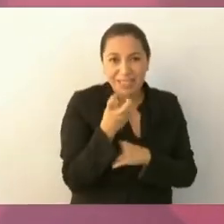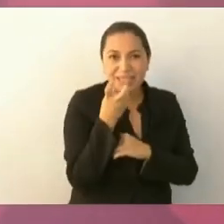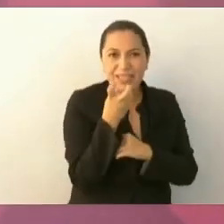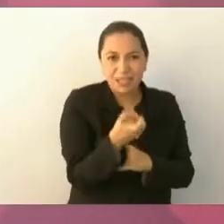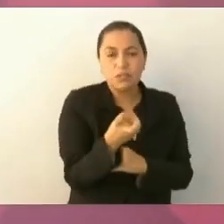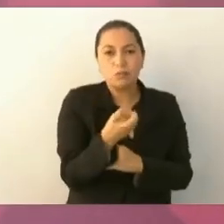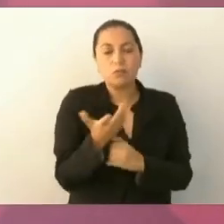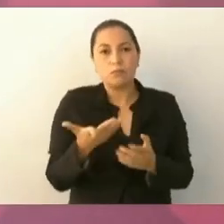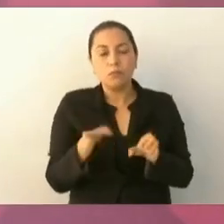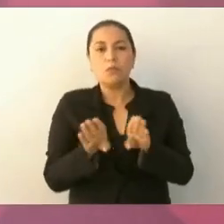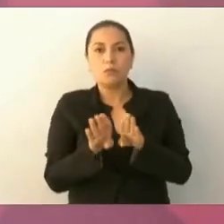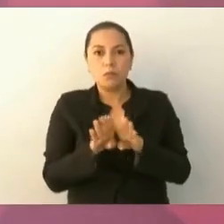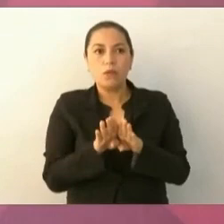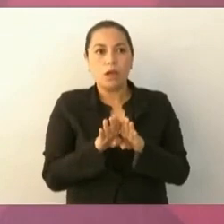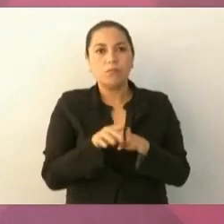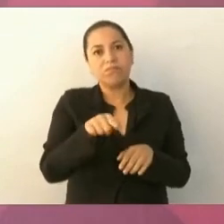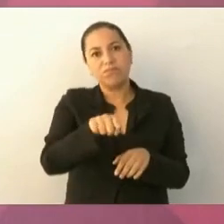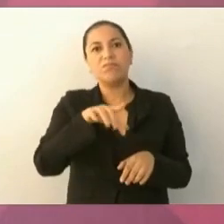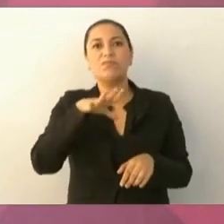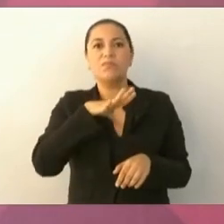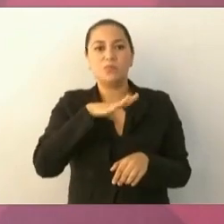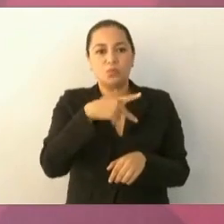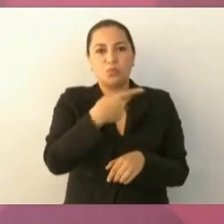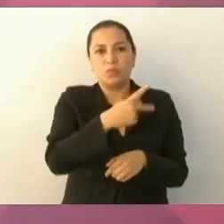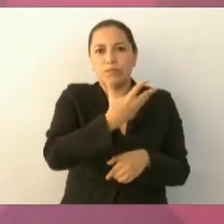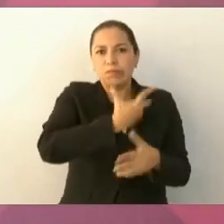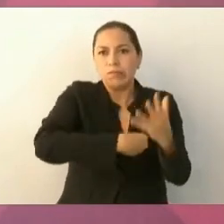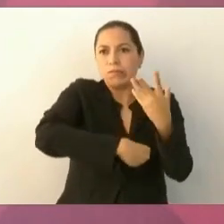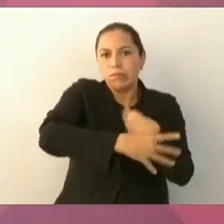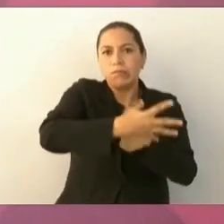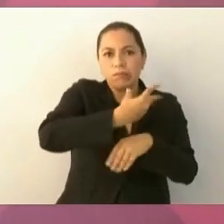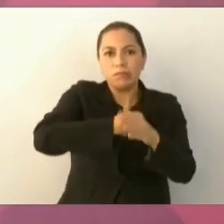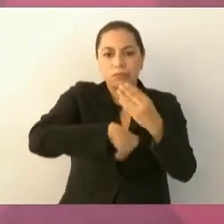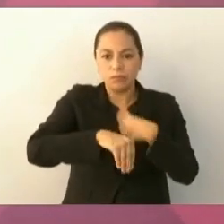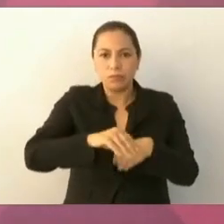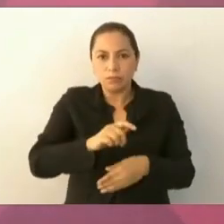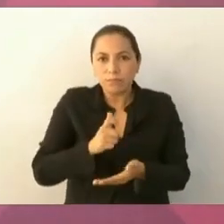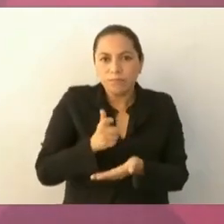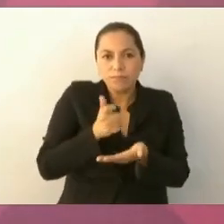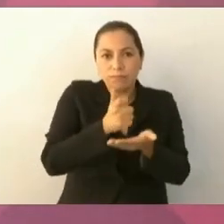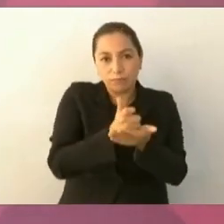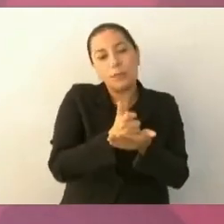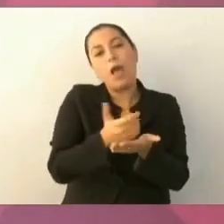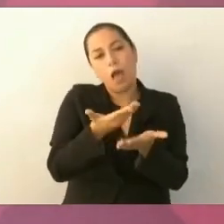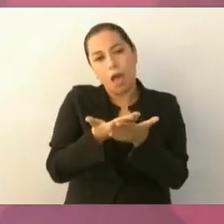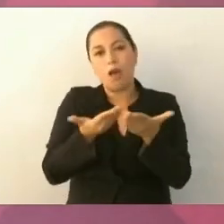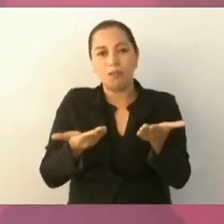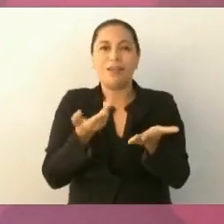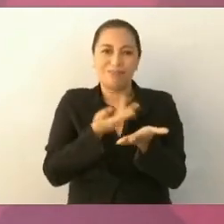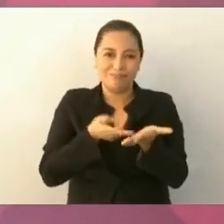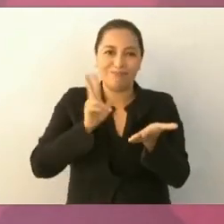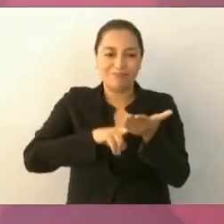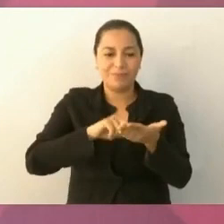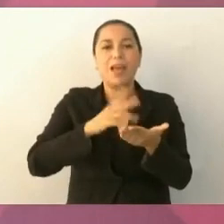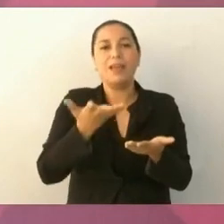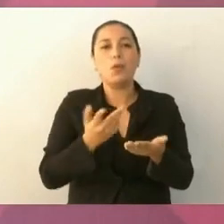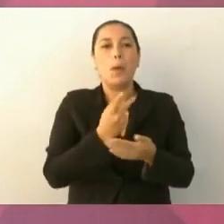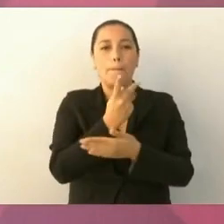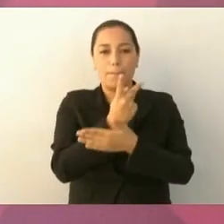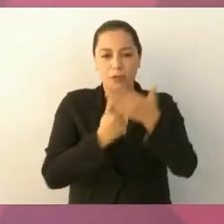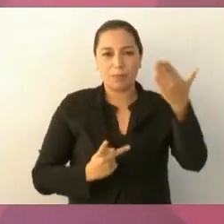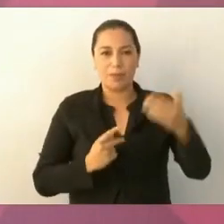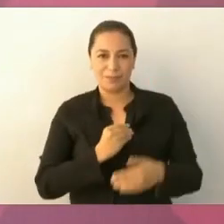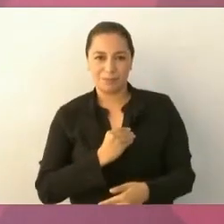mantienen básicamente con las remesas y ahora con los programas de bienestar del